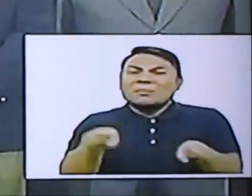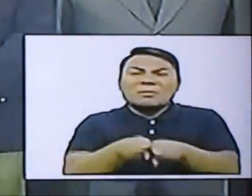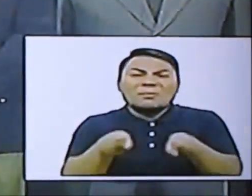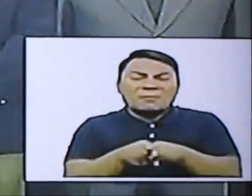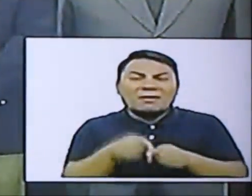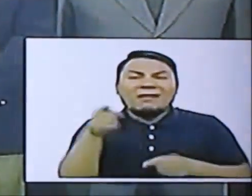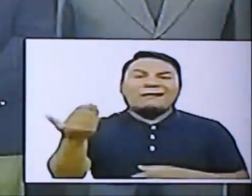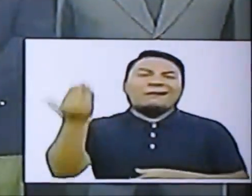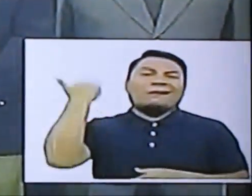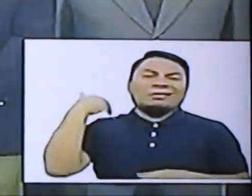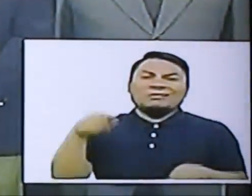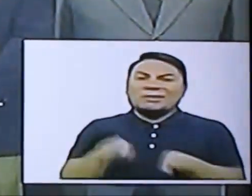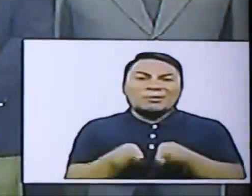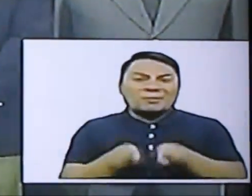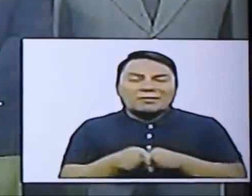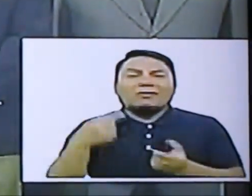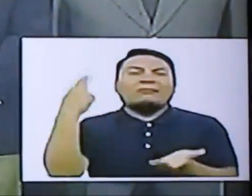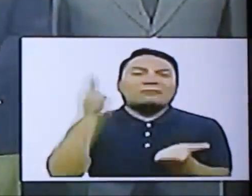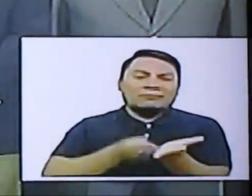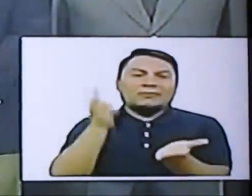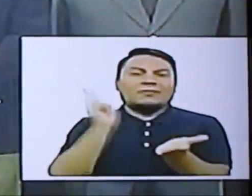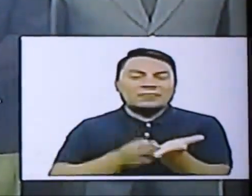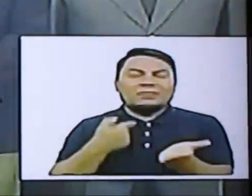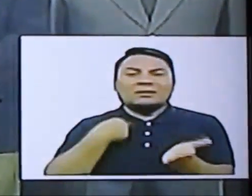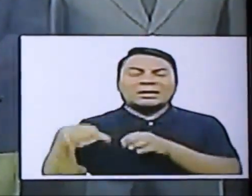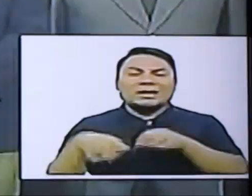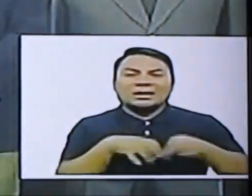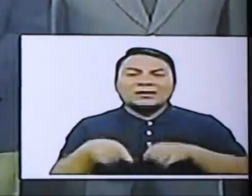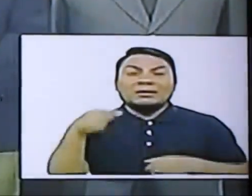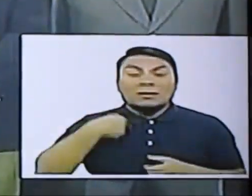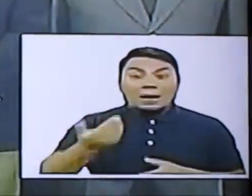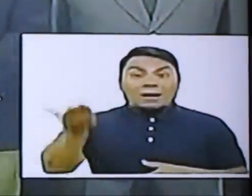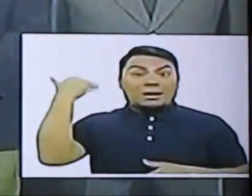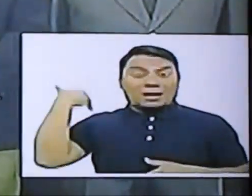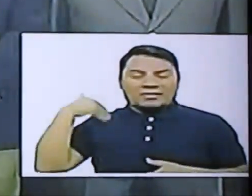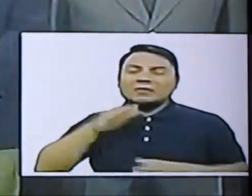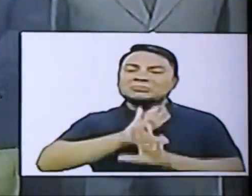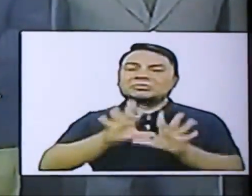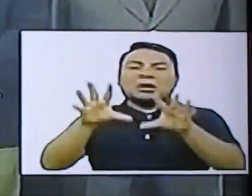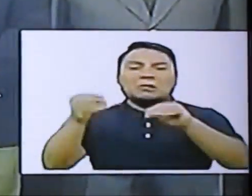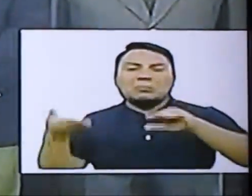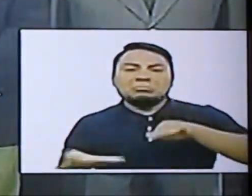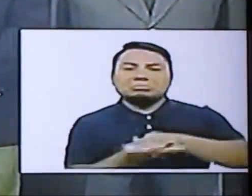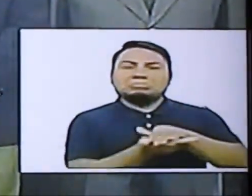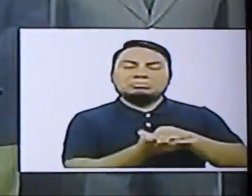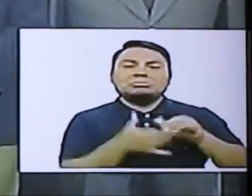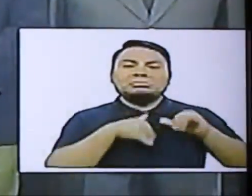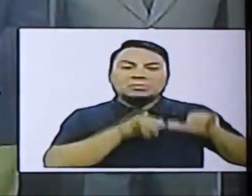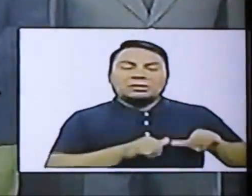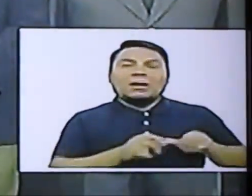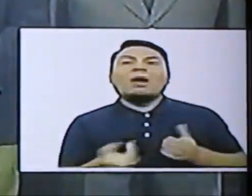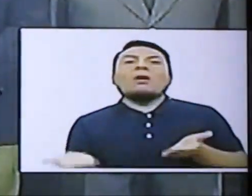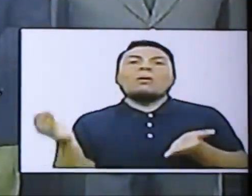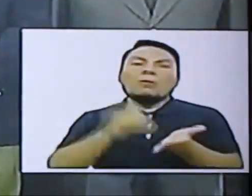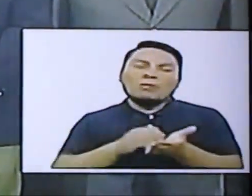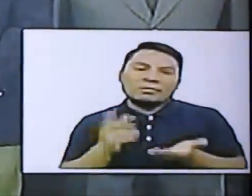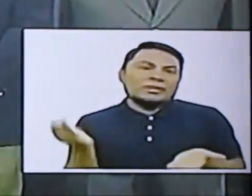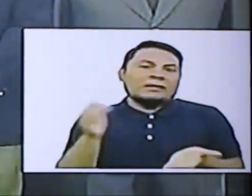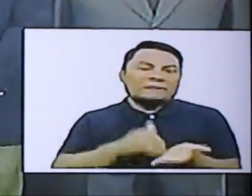y contiene los mismos hechos que se rechazaron en la primera hace solo